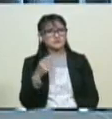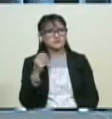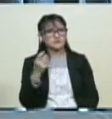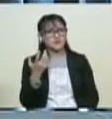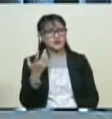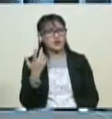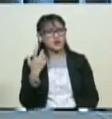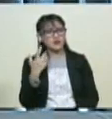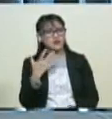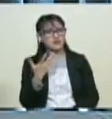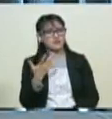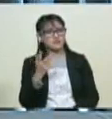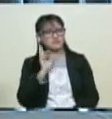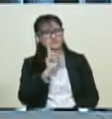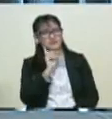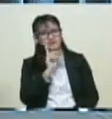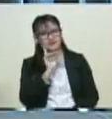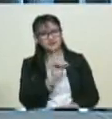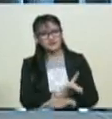una fábula